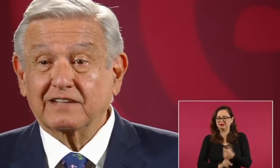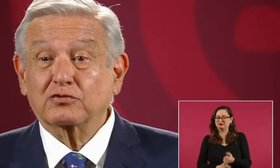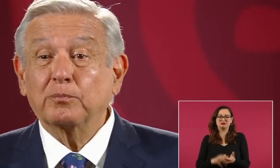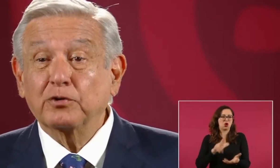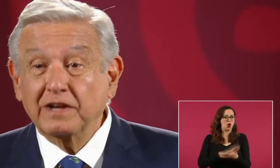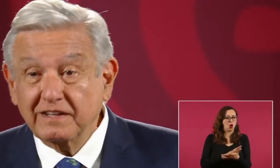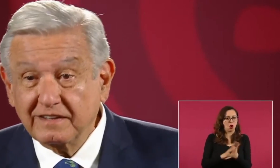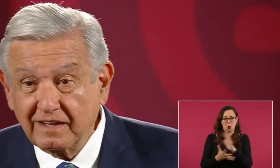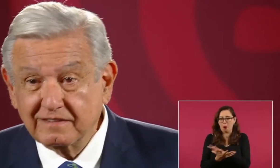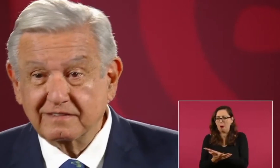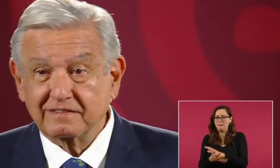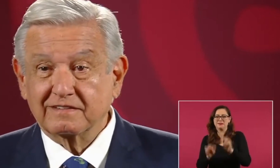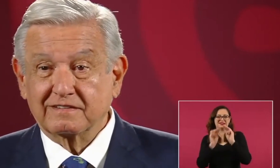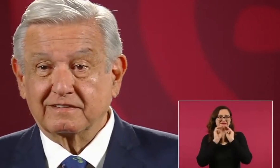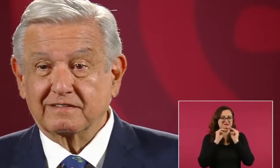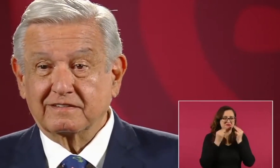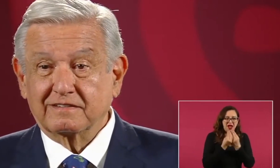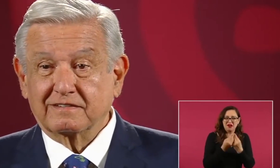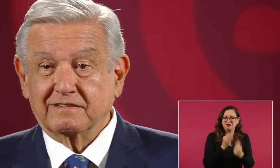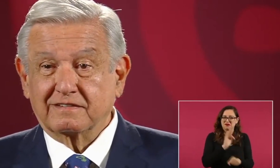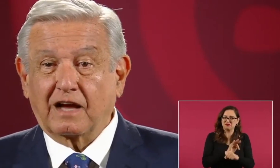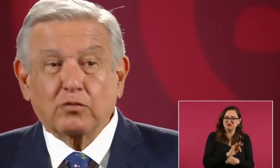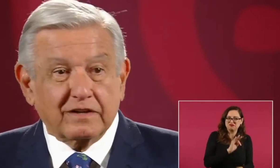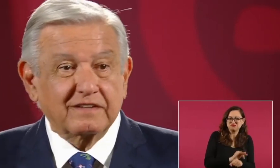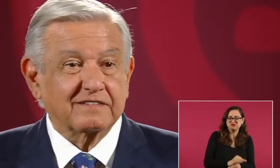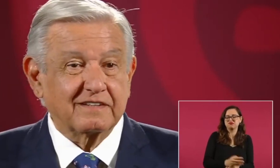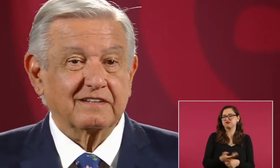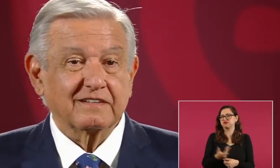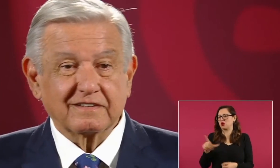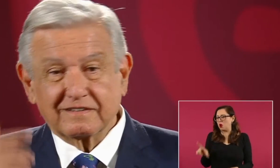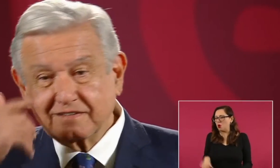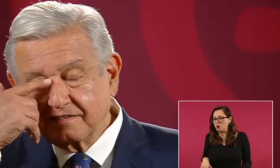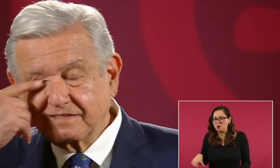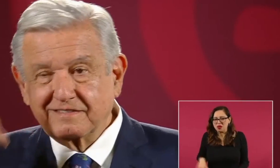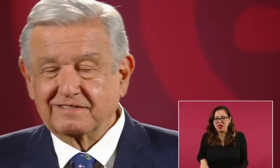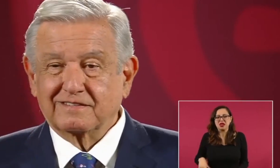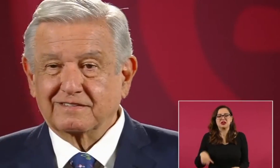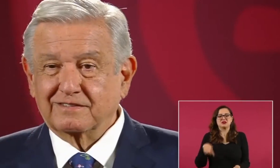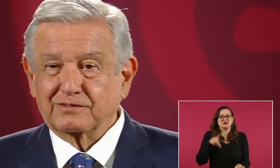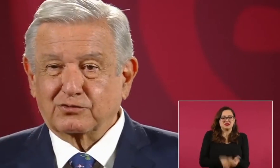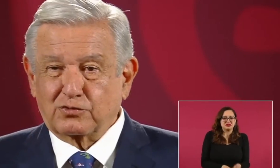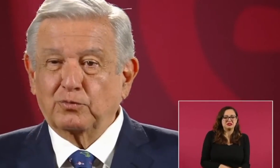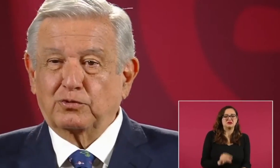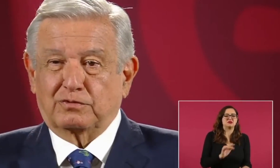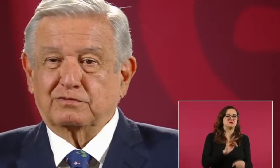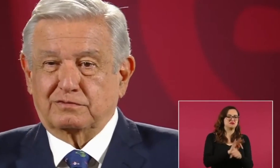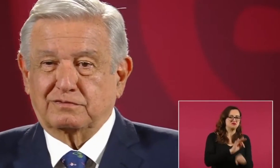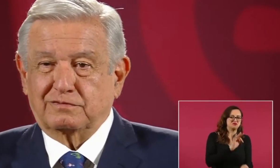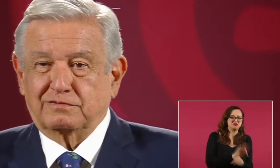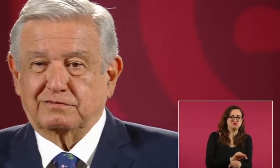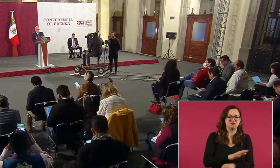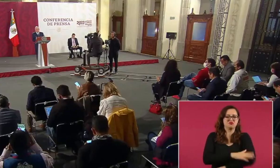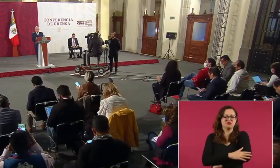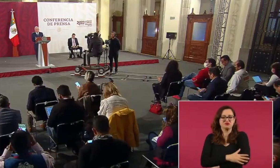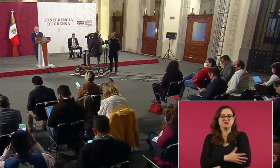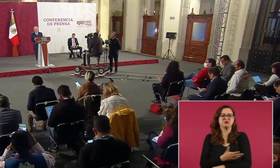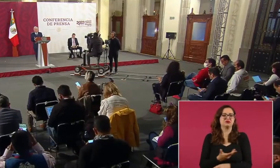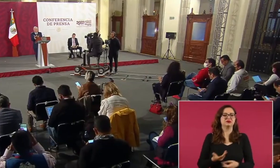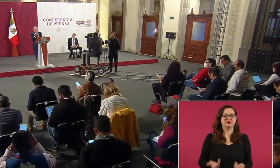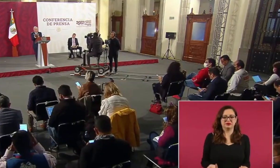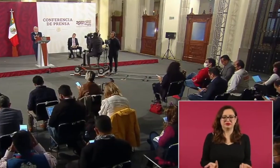seguir conservando ya para mi vida, ¿no? Y pues sí ha sido un poco